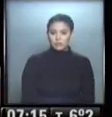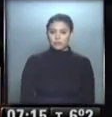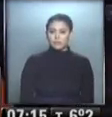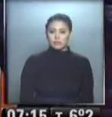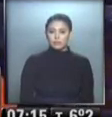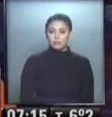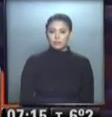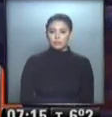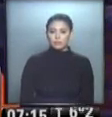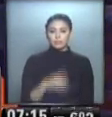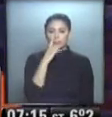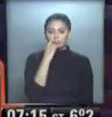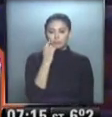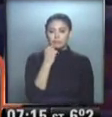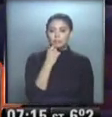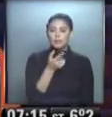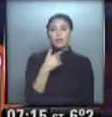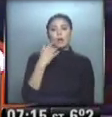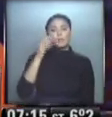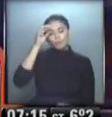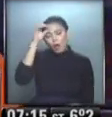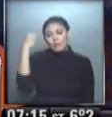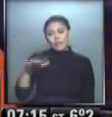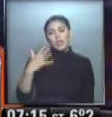Descontento. Por decir eso, justicia.